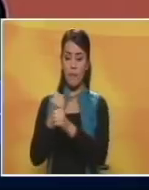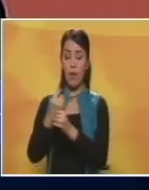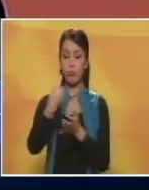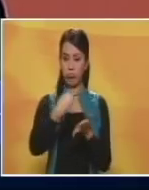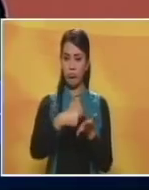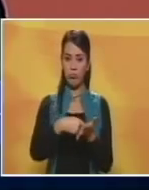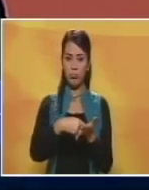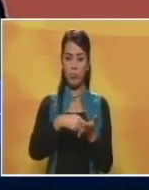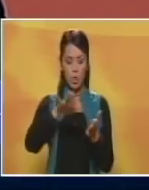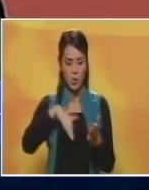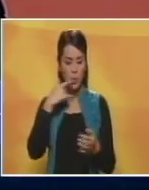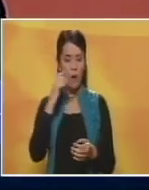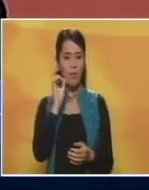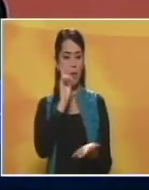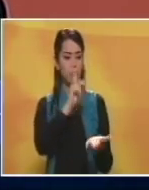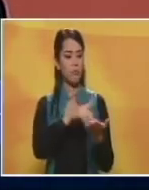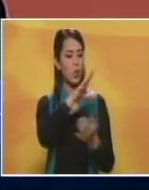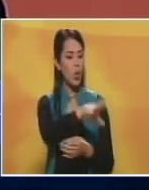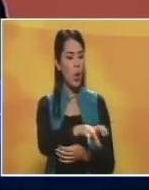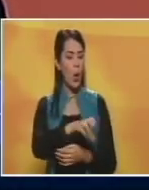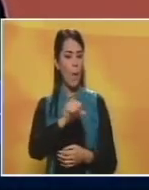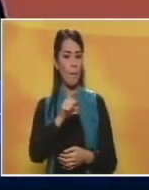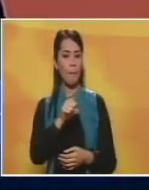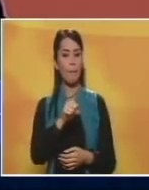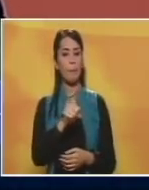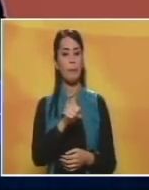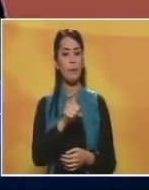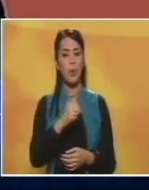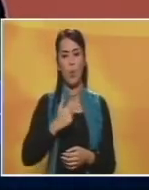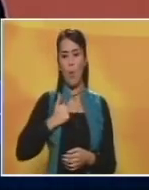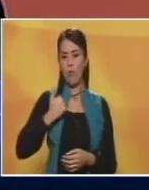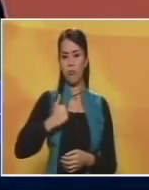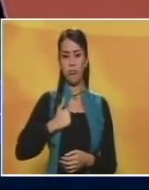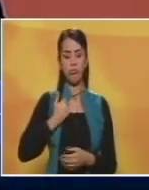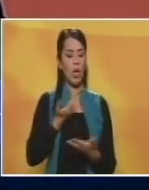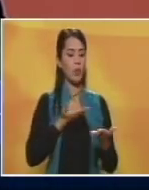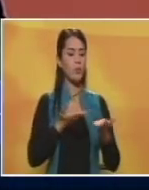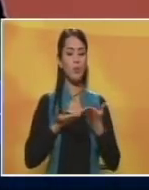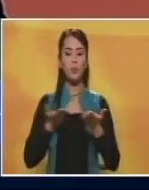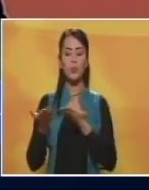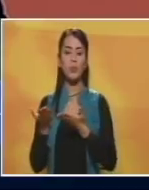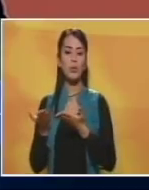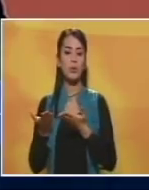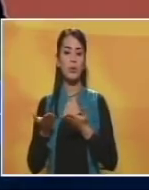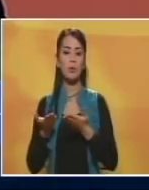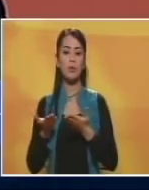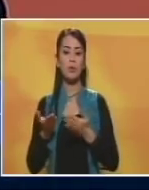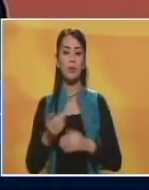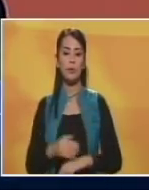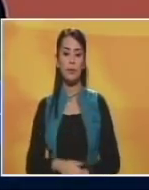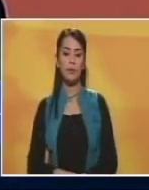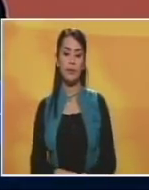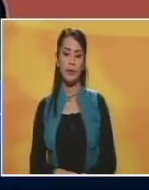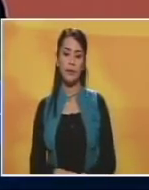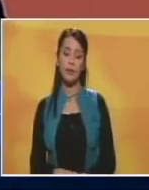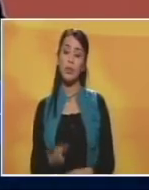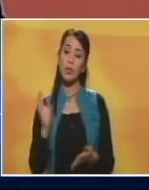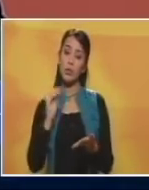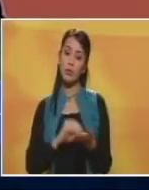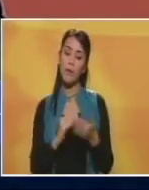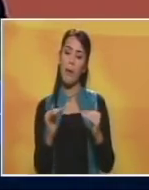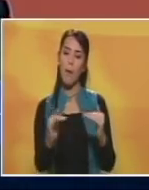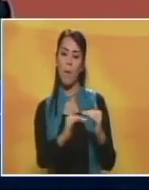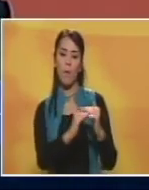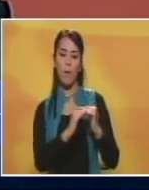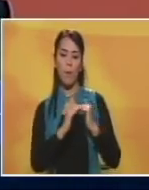pueda tener acceso a los bienes y servicios y volver a buscar los